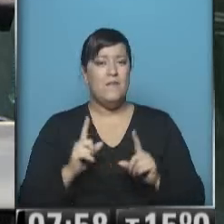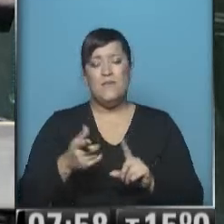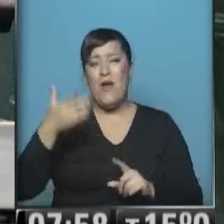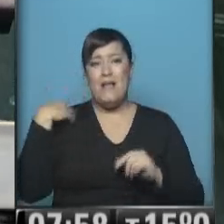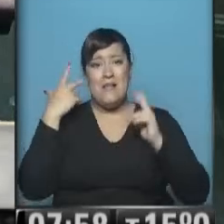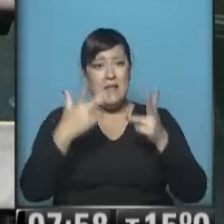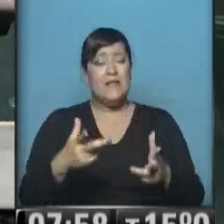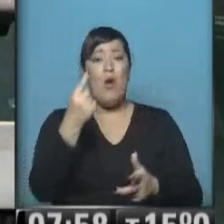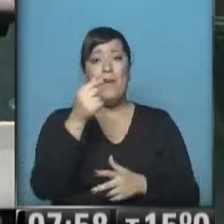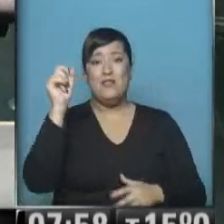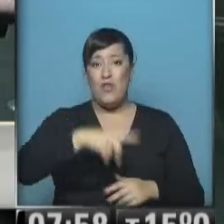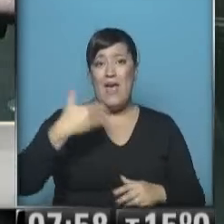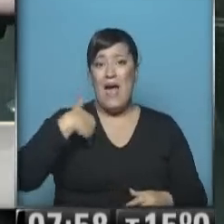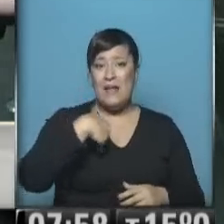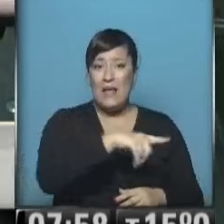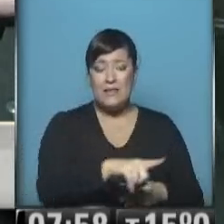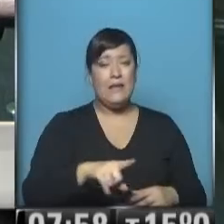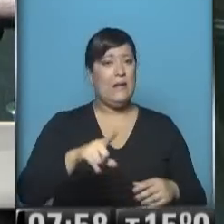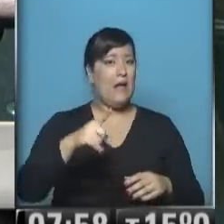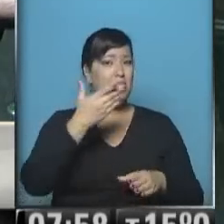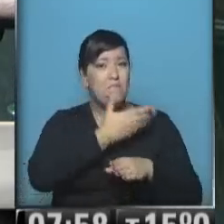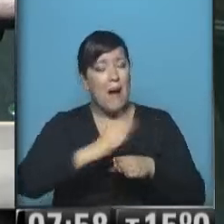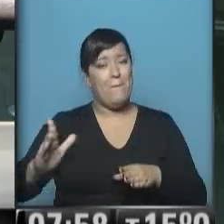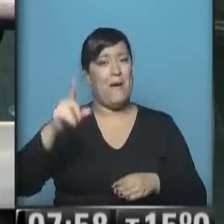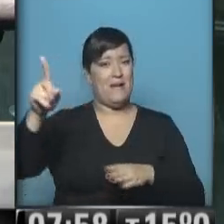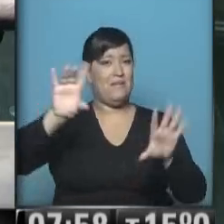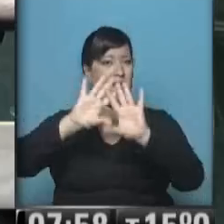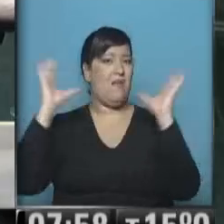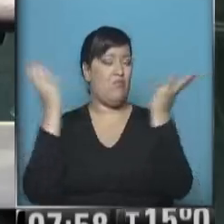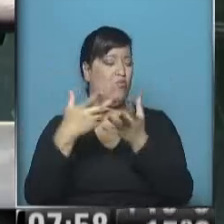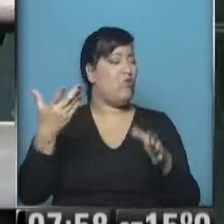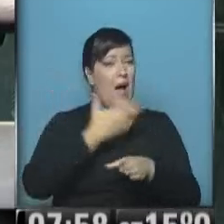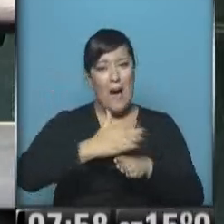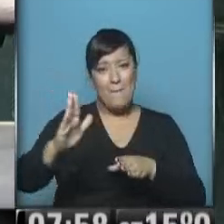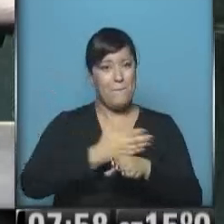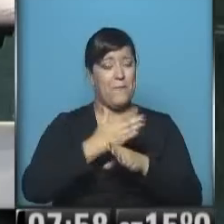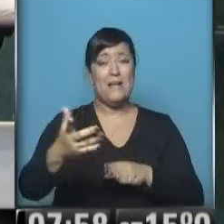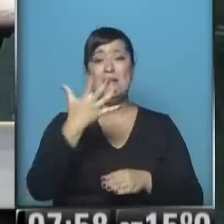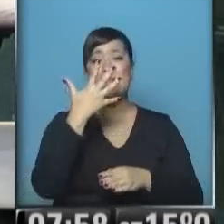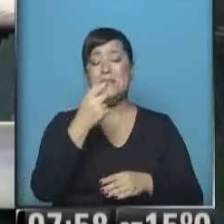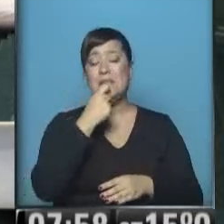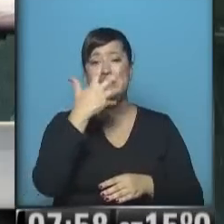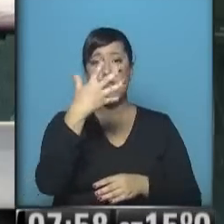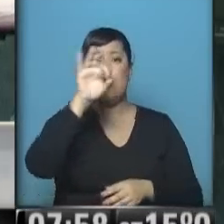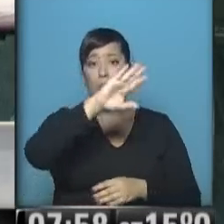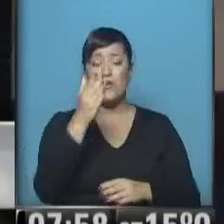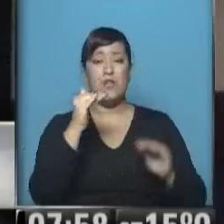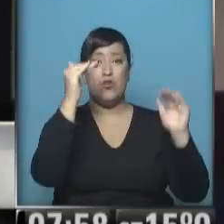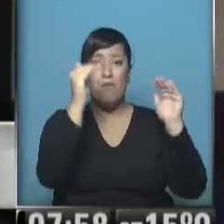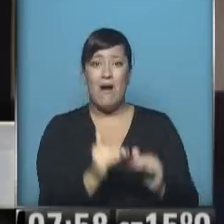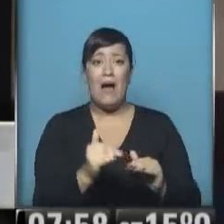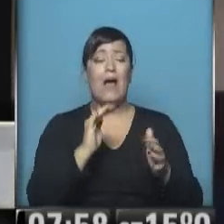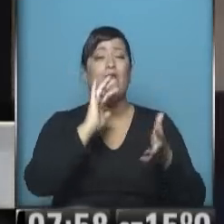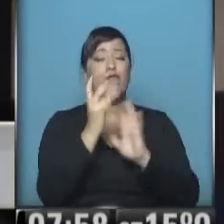precio en Argentina está desligado de Los vaivenes Internacionales eh bajar en un 5% es decir bueno vamos a